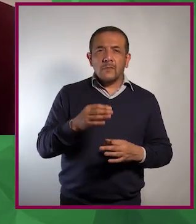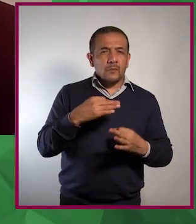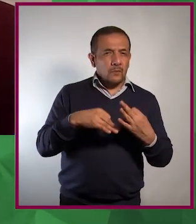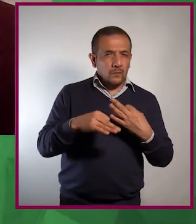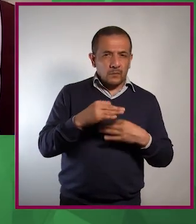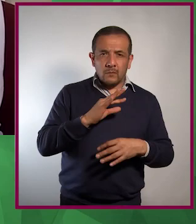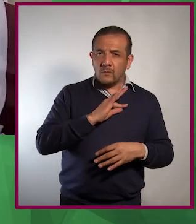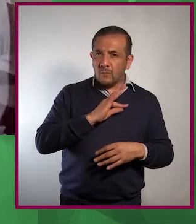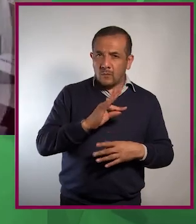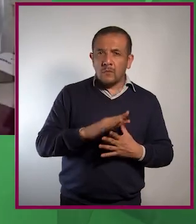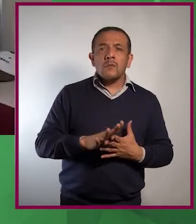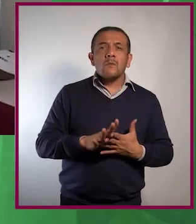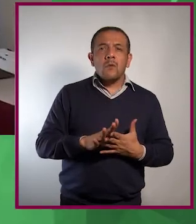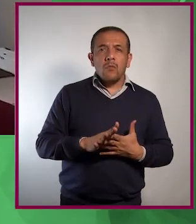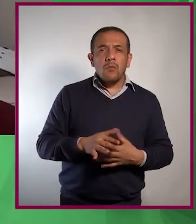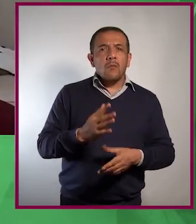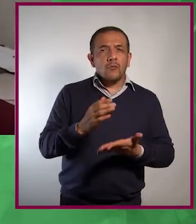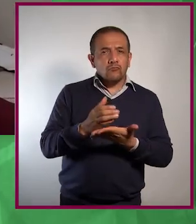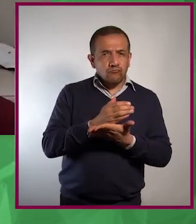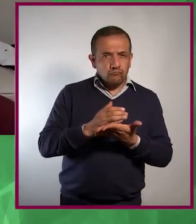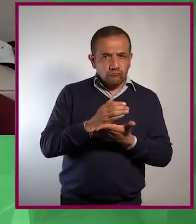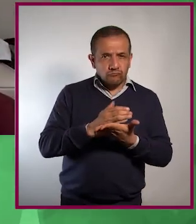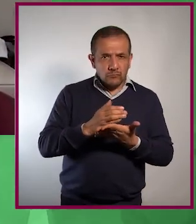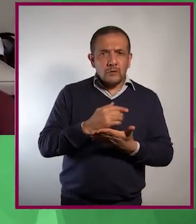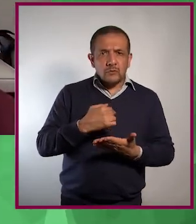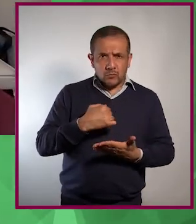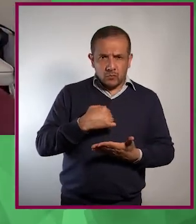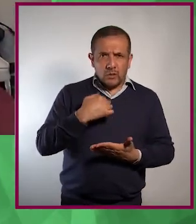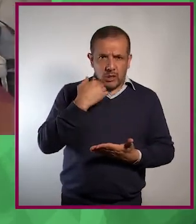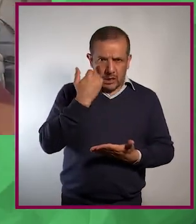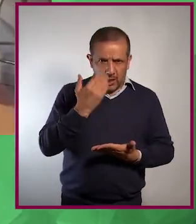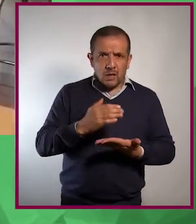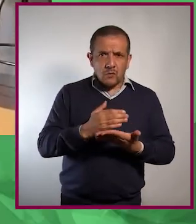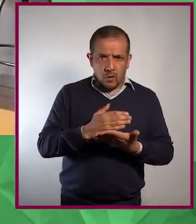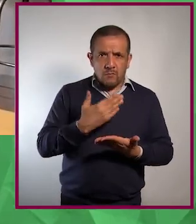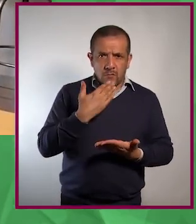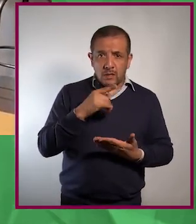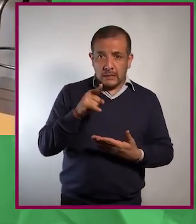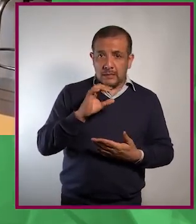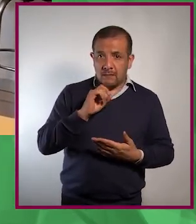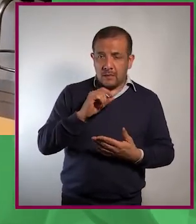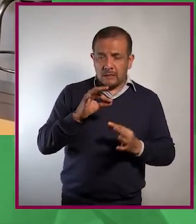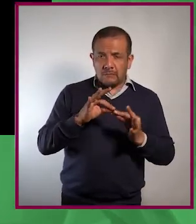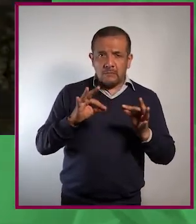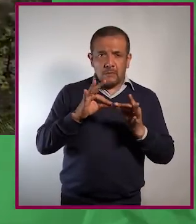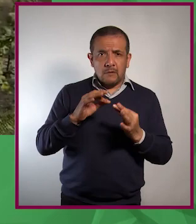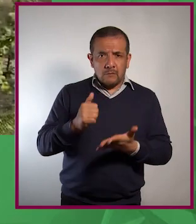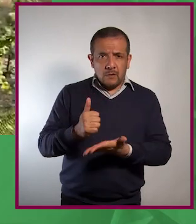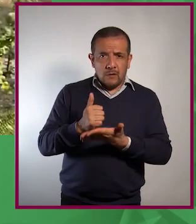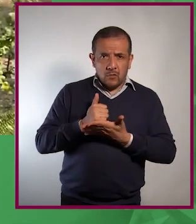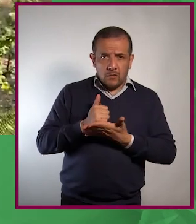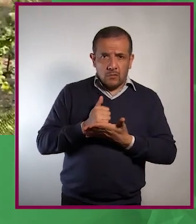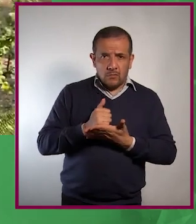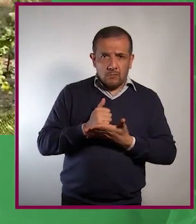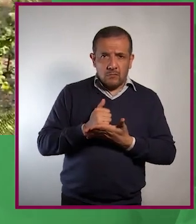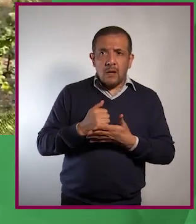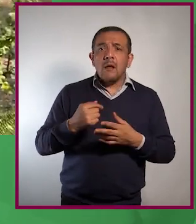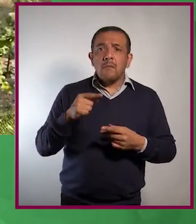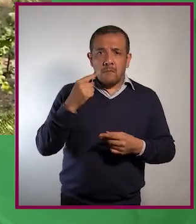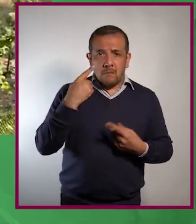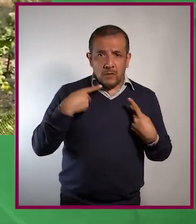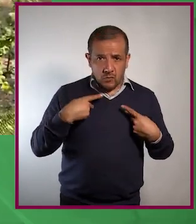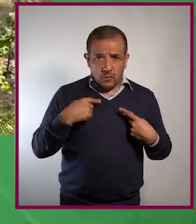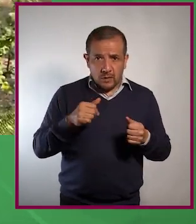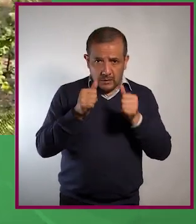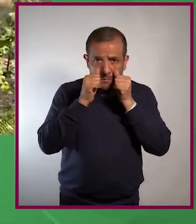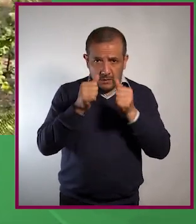Todo es tratable queriendo uno y teniendo también el apoyo, que es más que la gente que me oiga